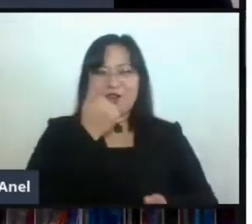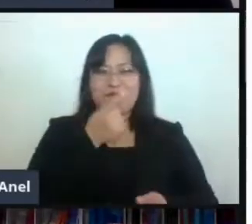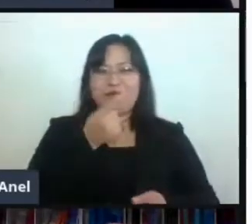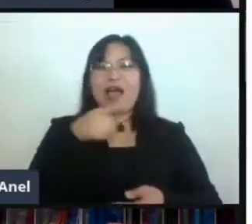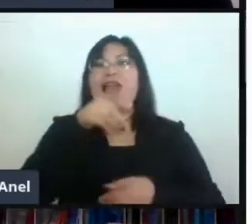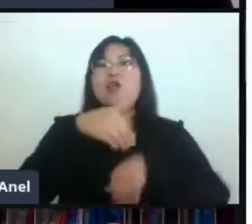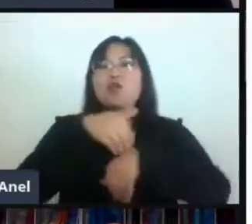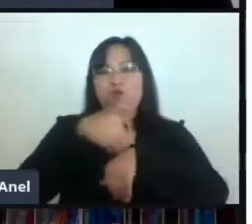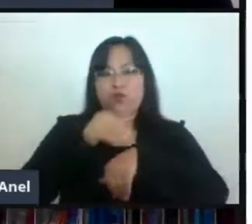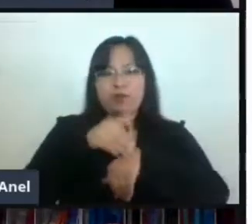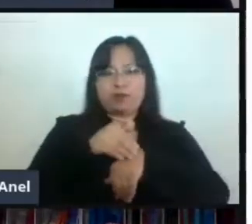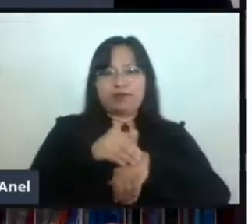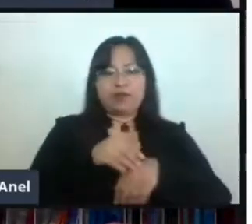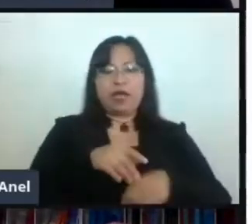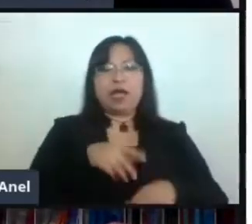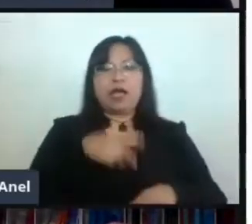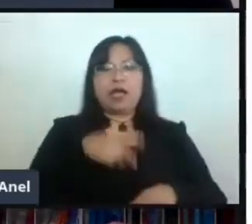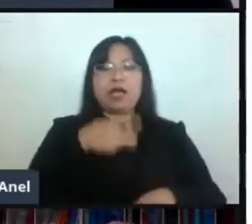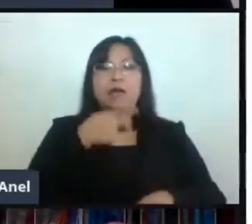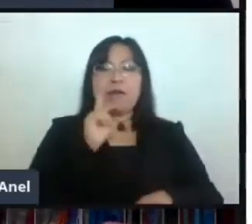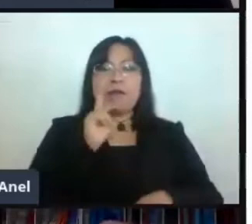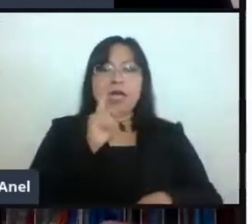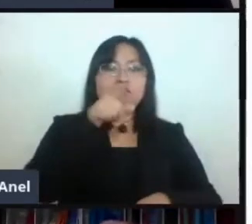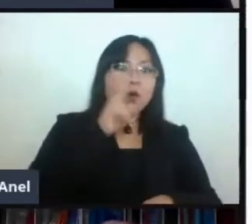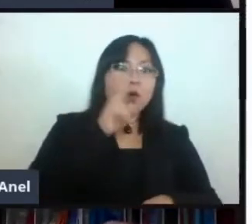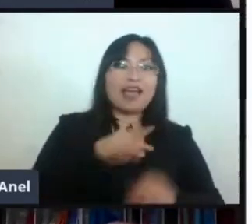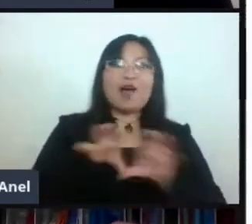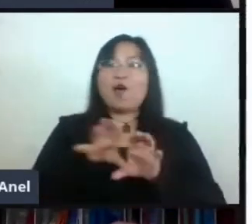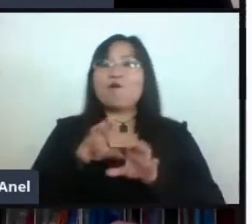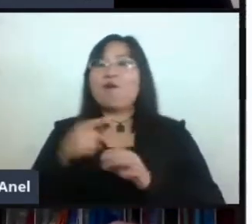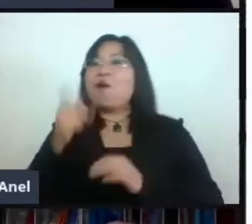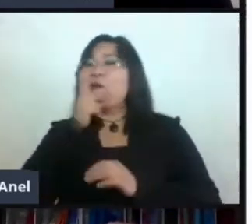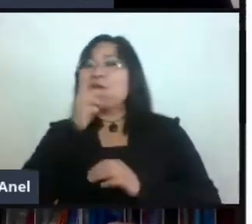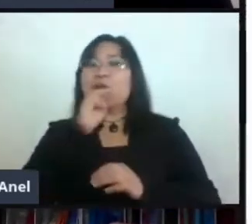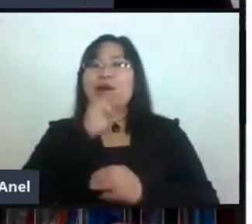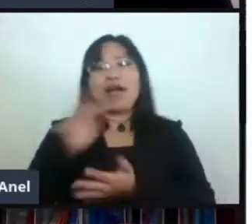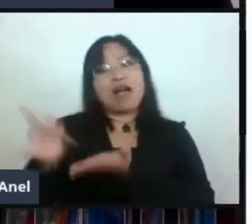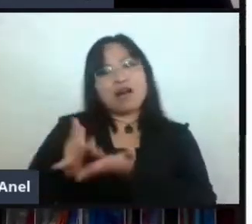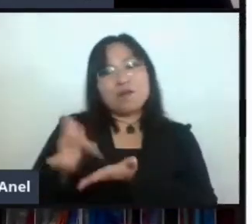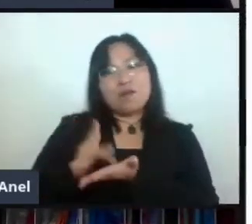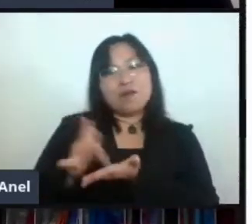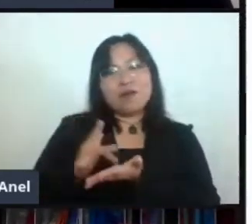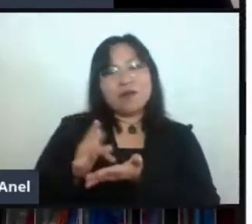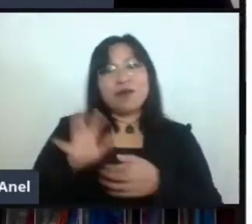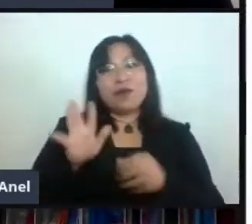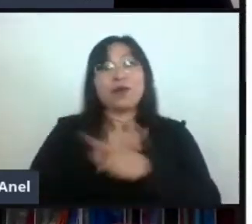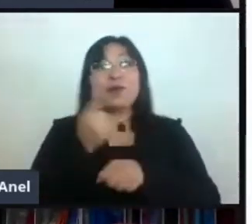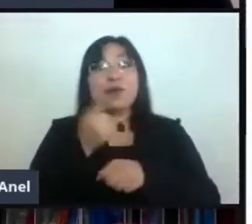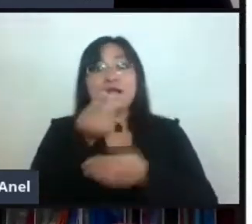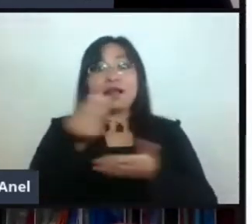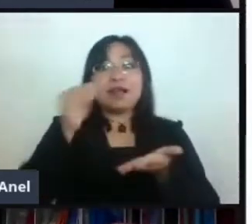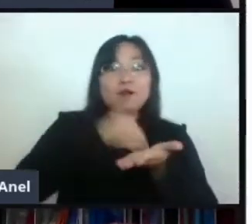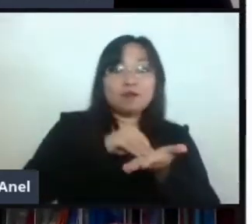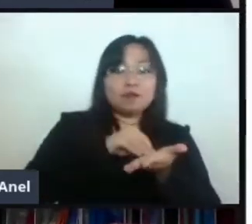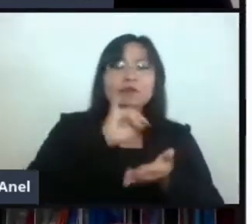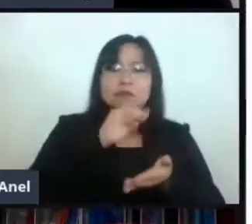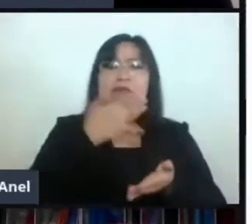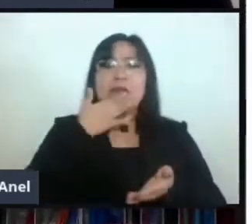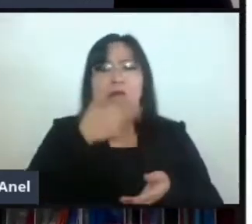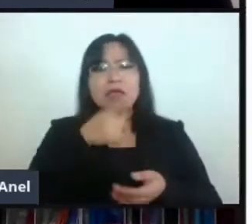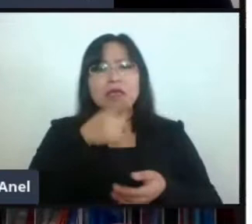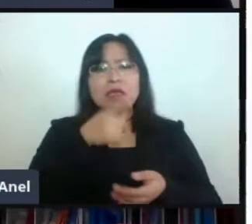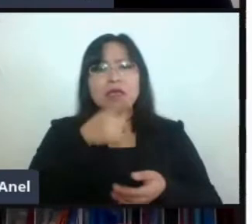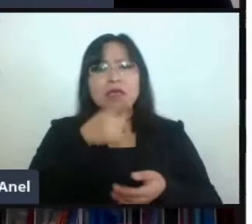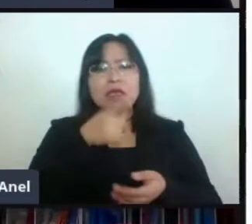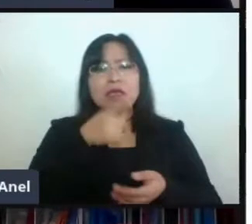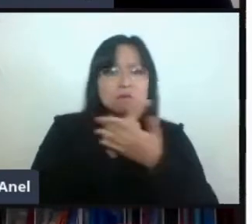pues ha sido ayudada por alguno de sus familiares. Está muy bien presentado, muy, muy bien hecho,